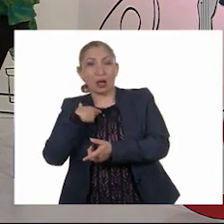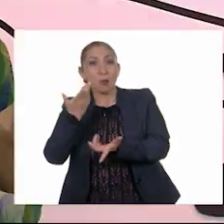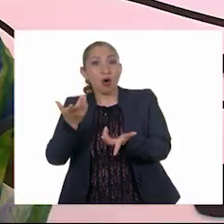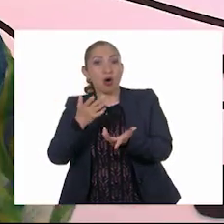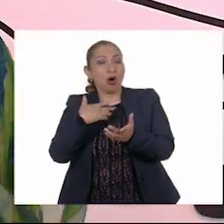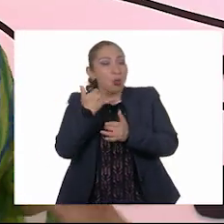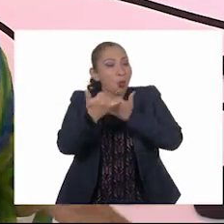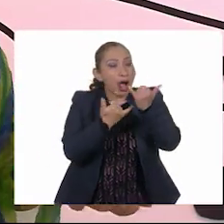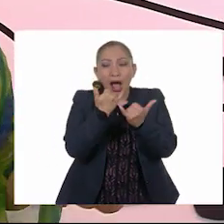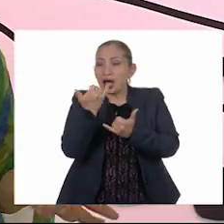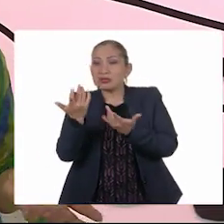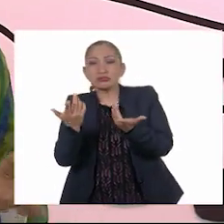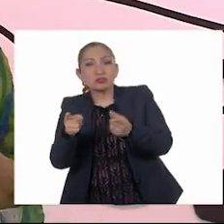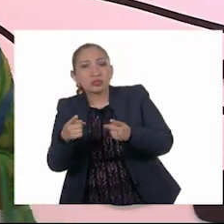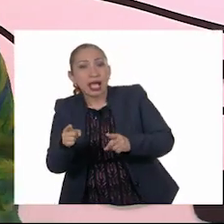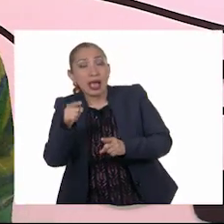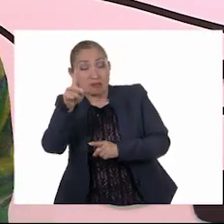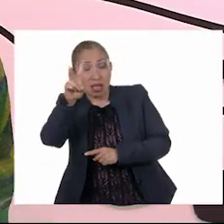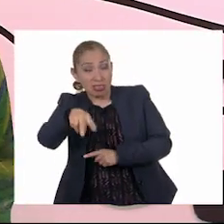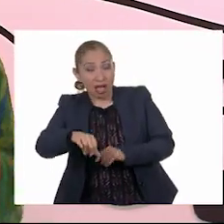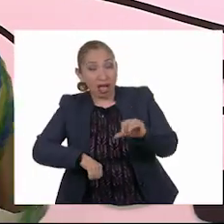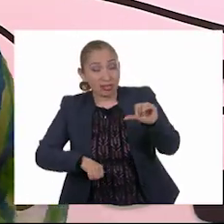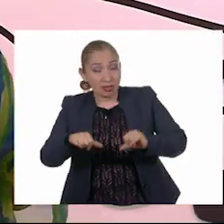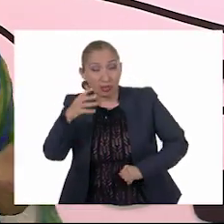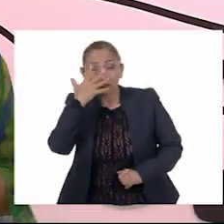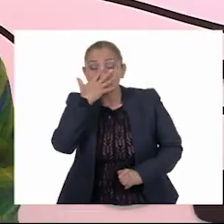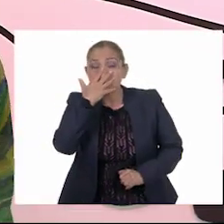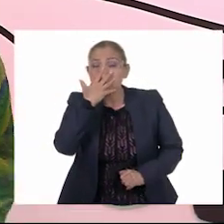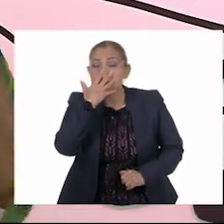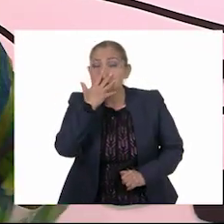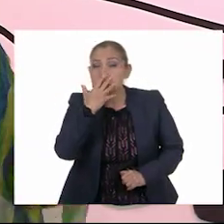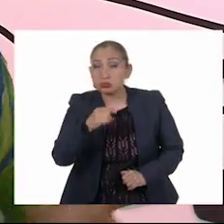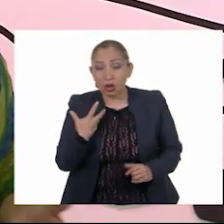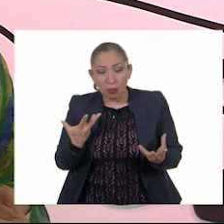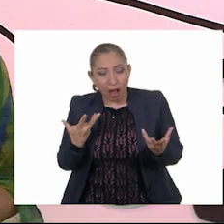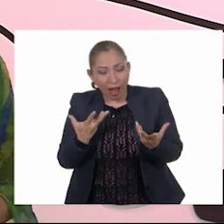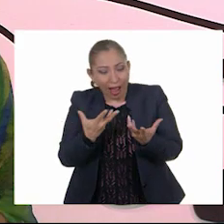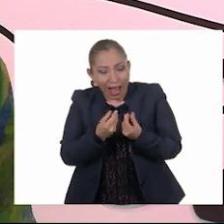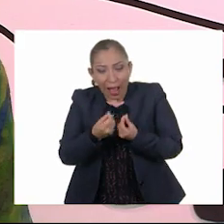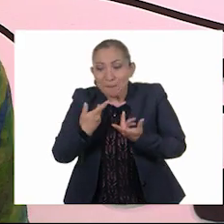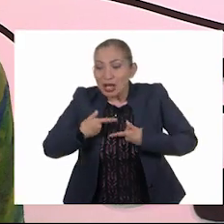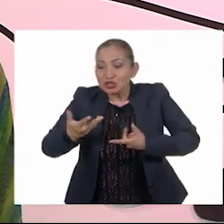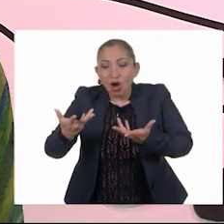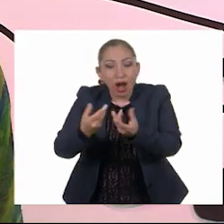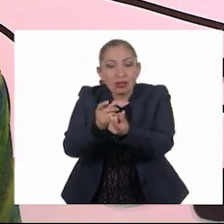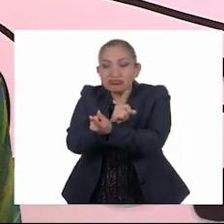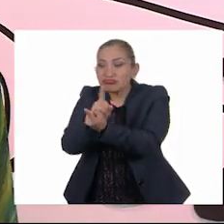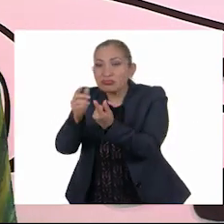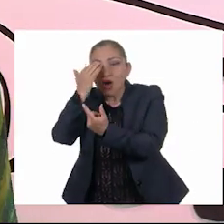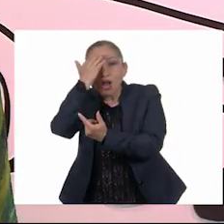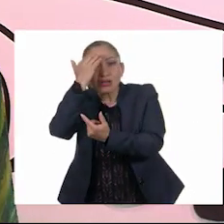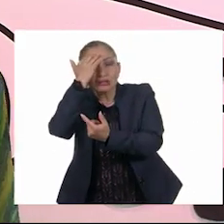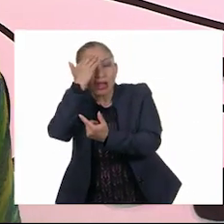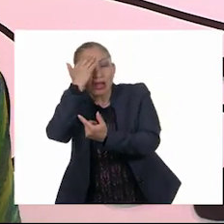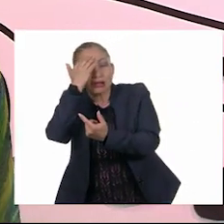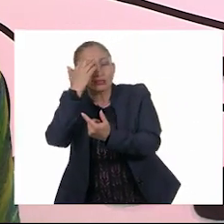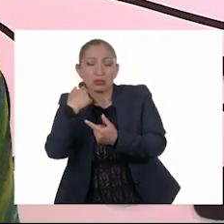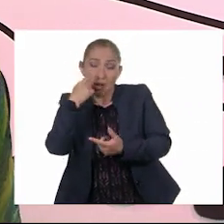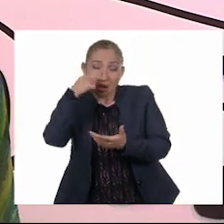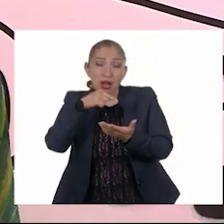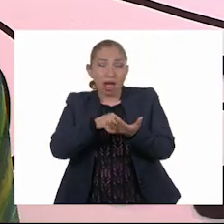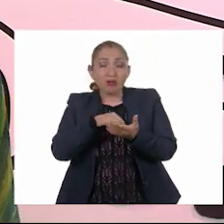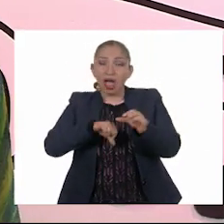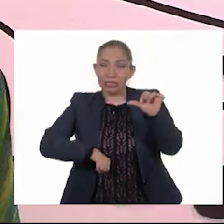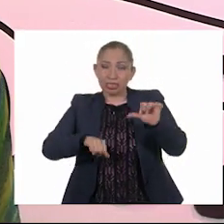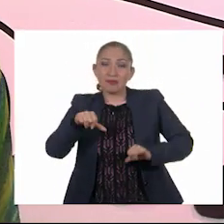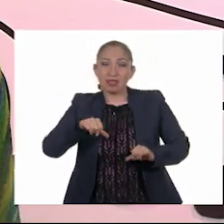pero realmente es una actividad hermosísima que nos acerca a muchísimas personas y que da mucho. Yo creo que es una de